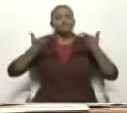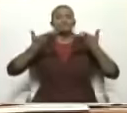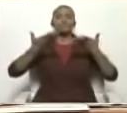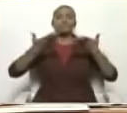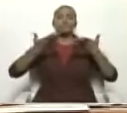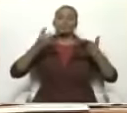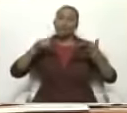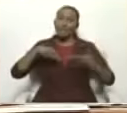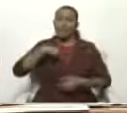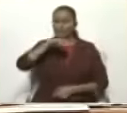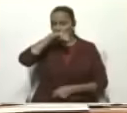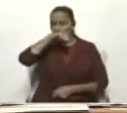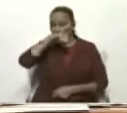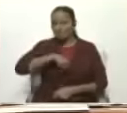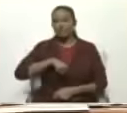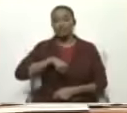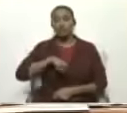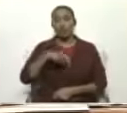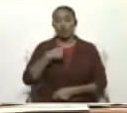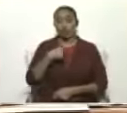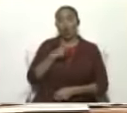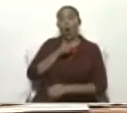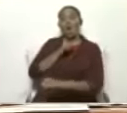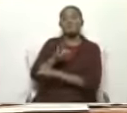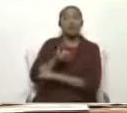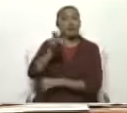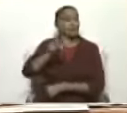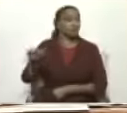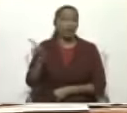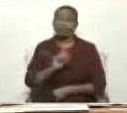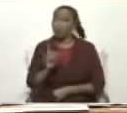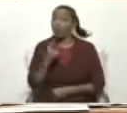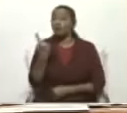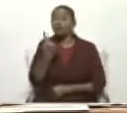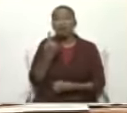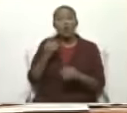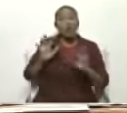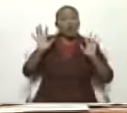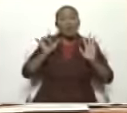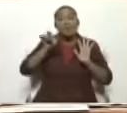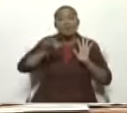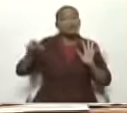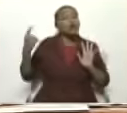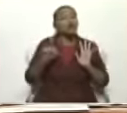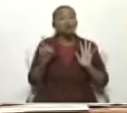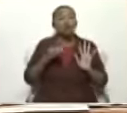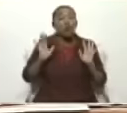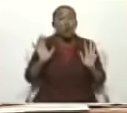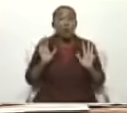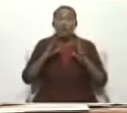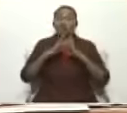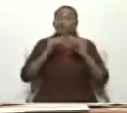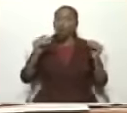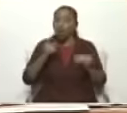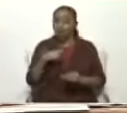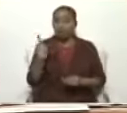Nadie hace nada aquí obligado. Los compañeros acudieron al llamado en toda Venezuela